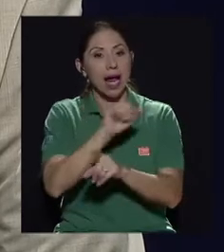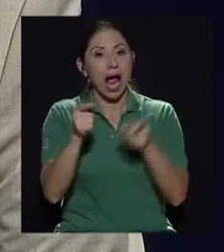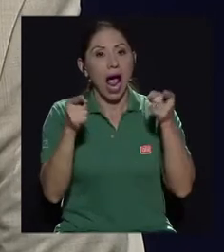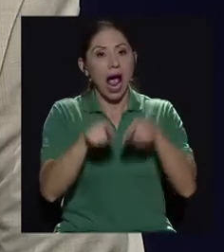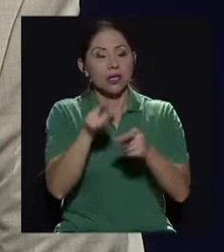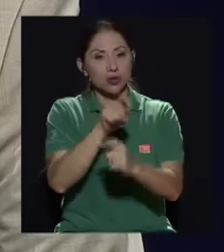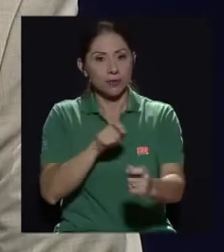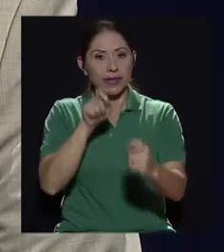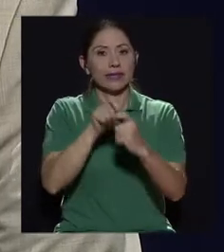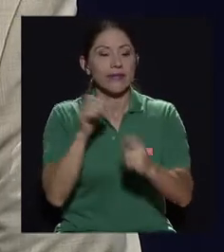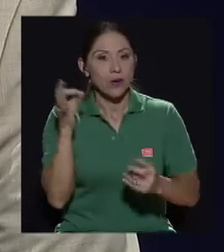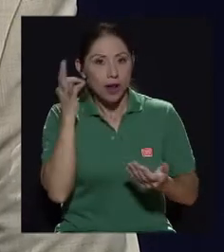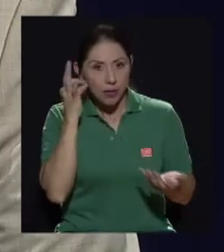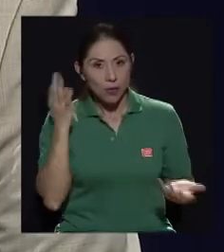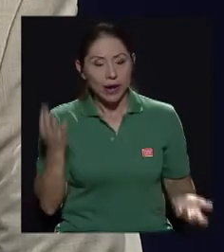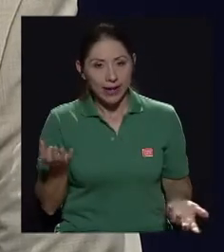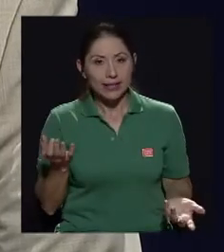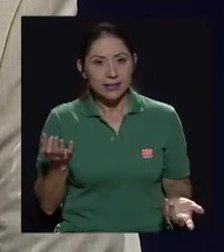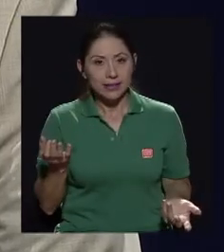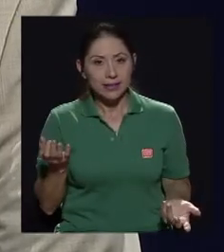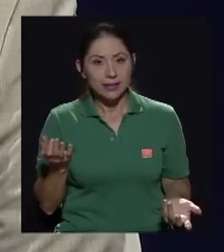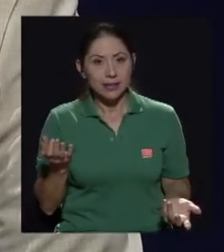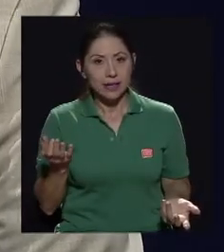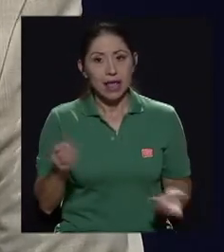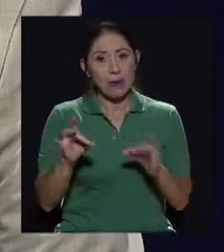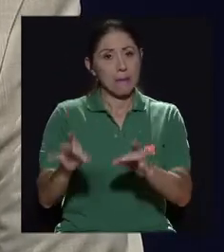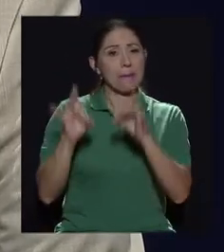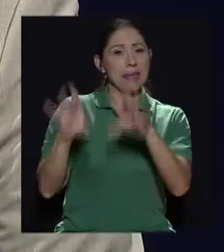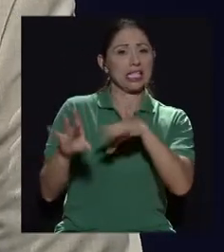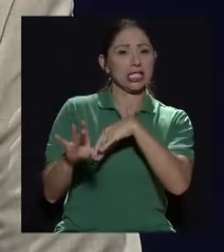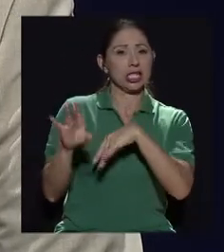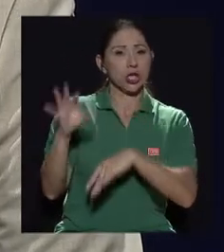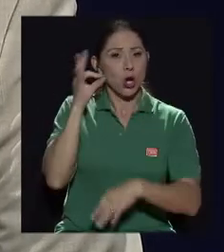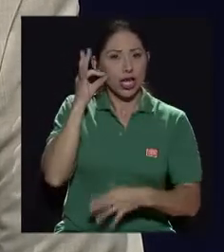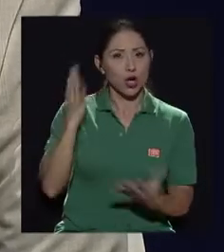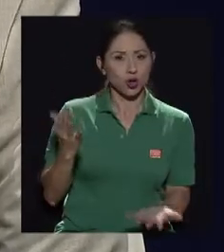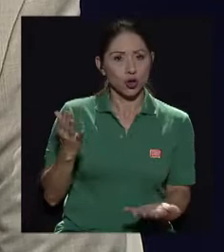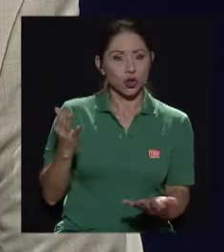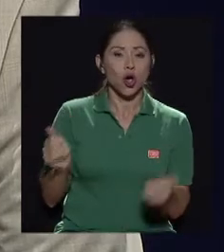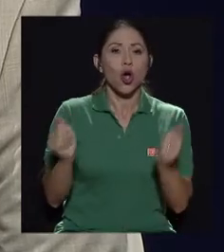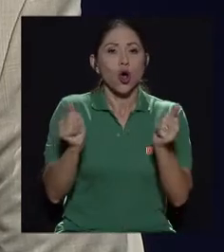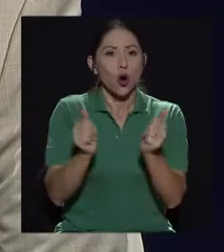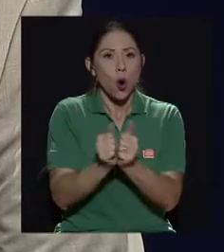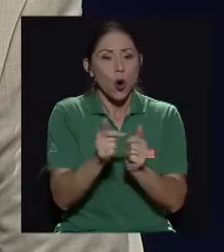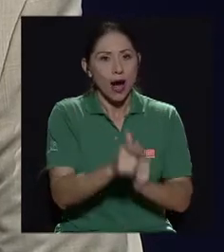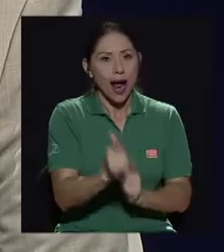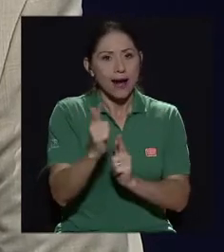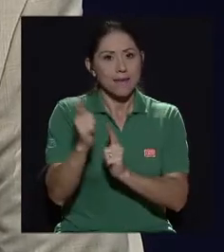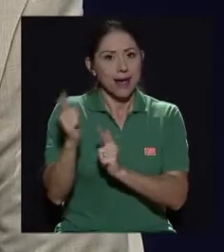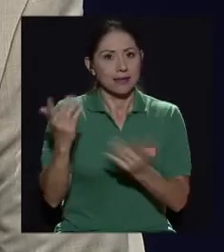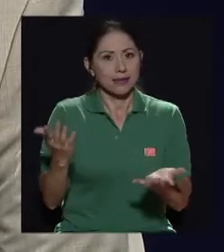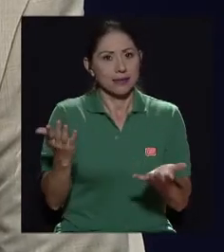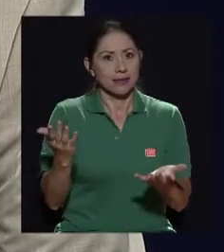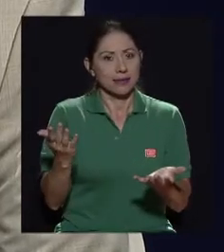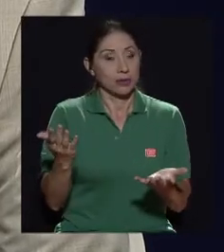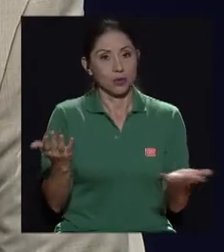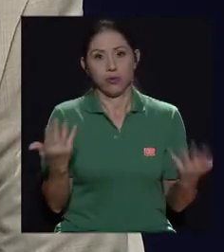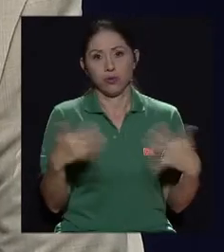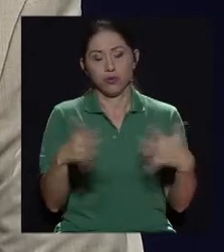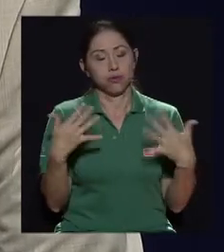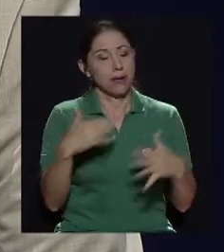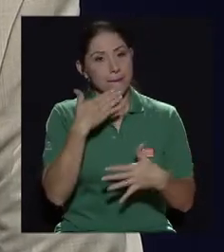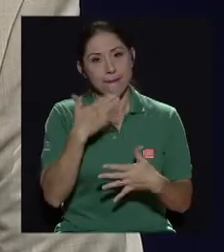de las mujeres pues y misóginos con armas eso es una mala